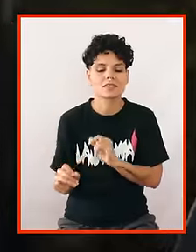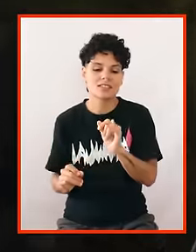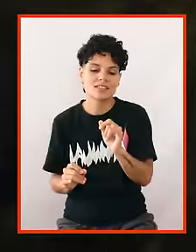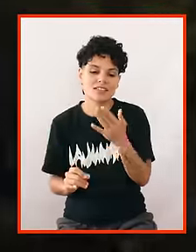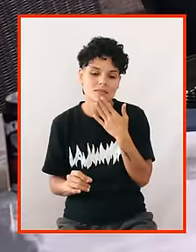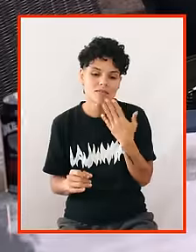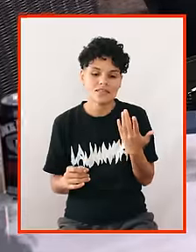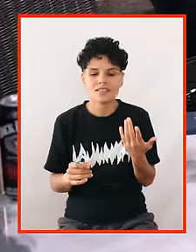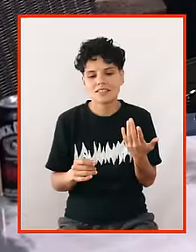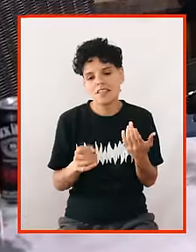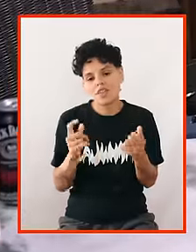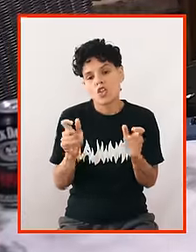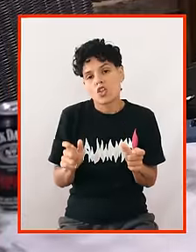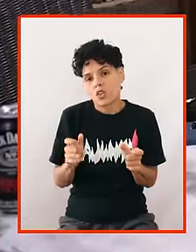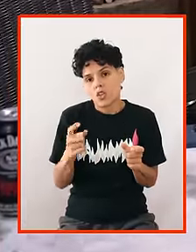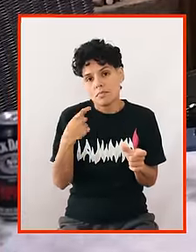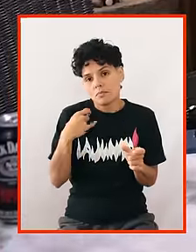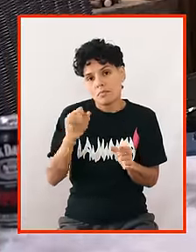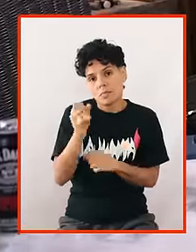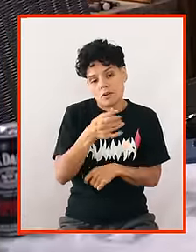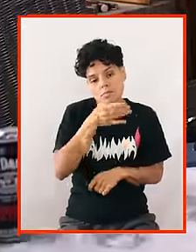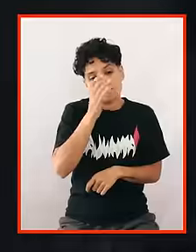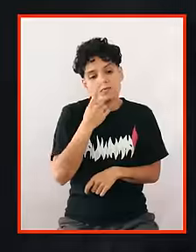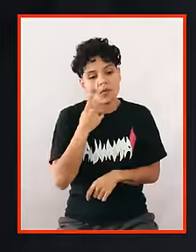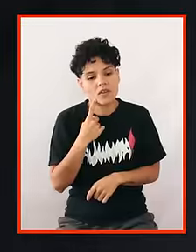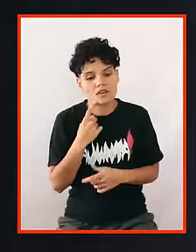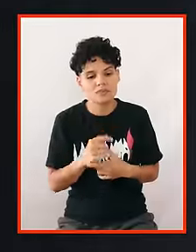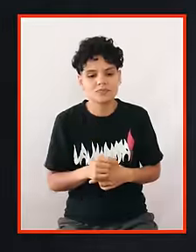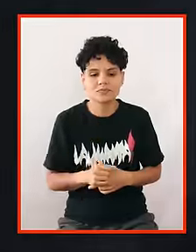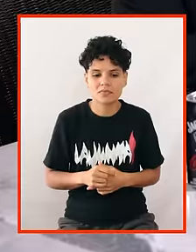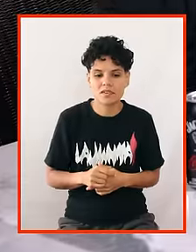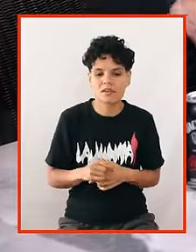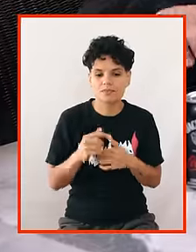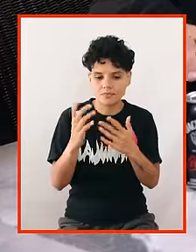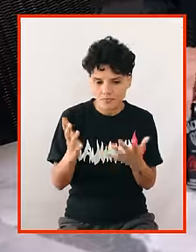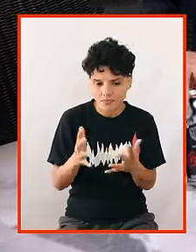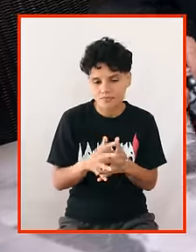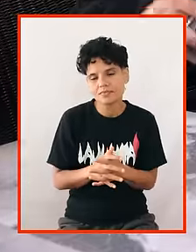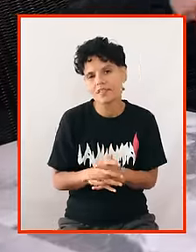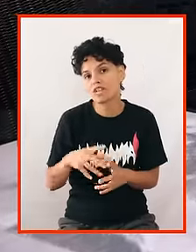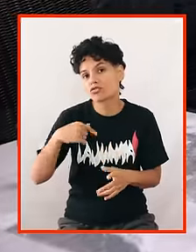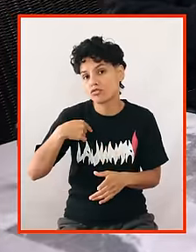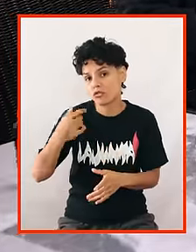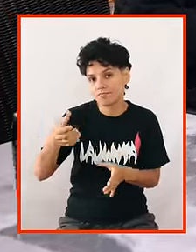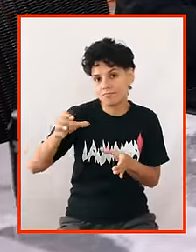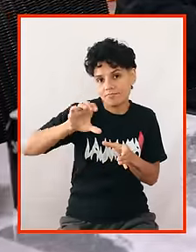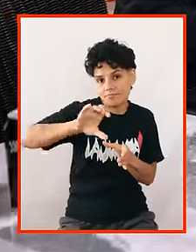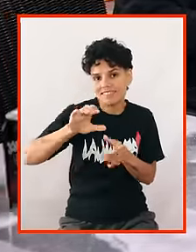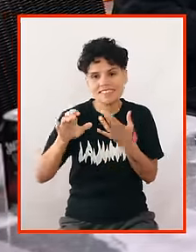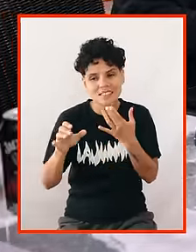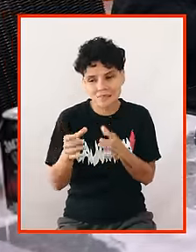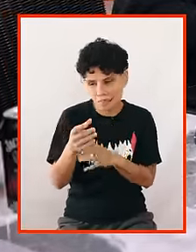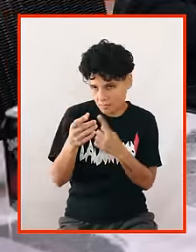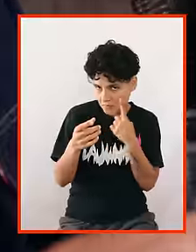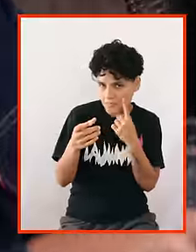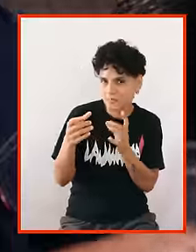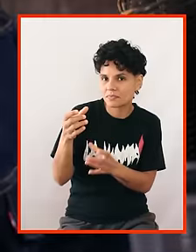Era mala del año. Control de calidad. Era para no dártelo tan fuerte, ¿eh? No, no, de verdad. Oye, yo me voy a servir, mira.